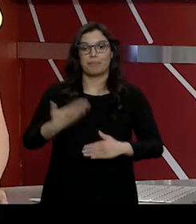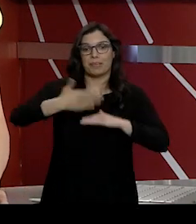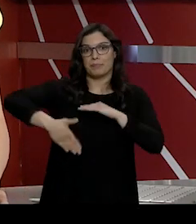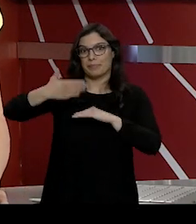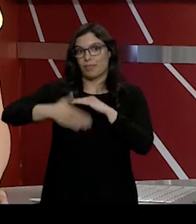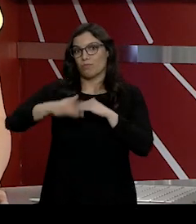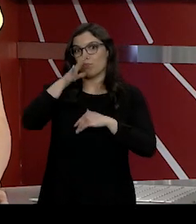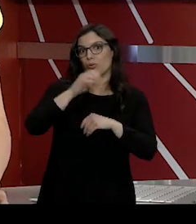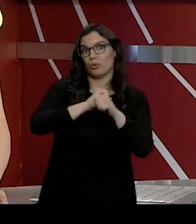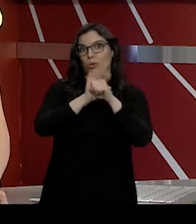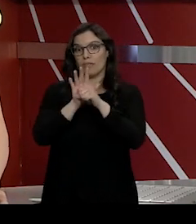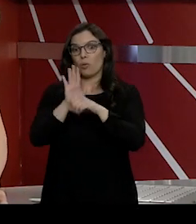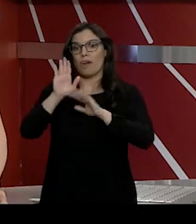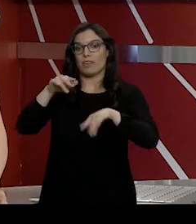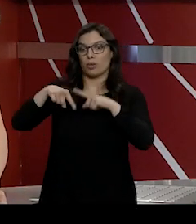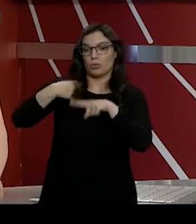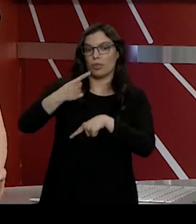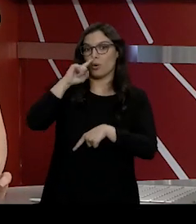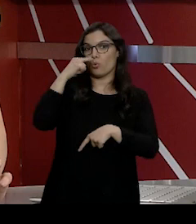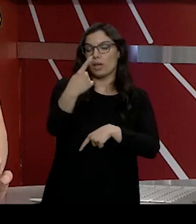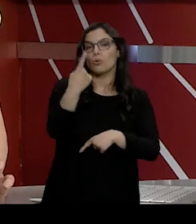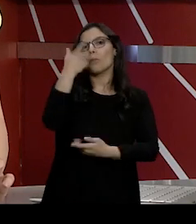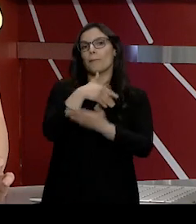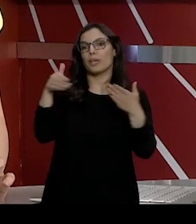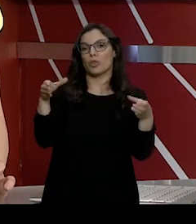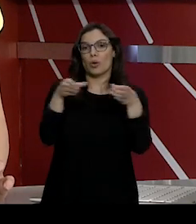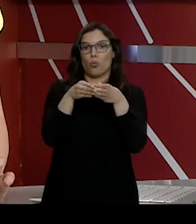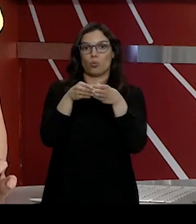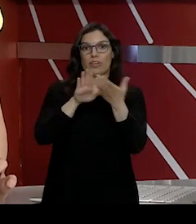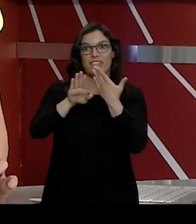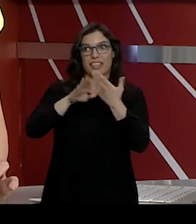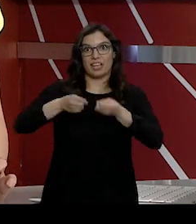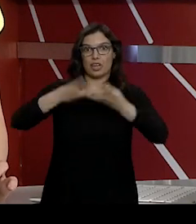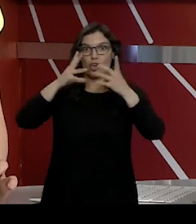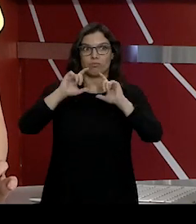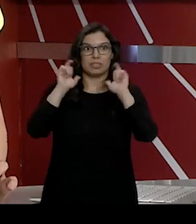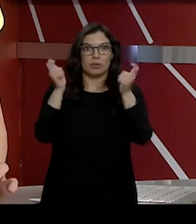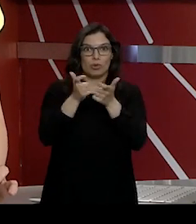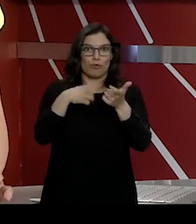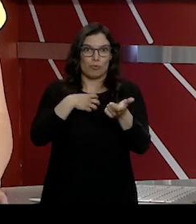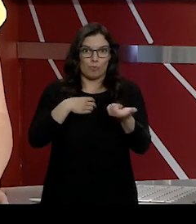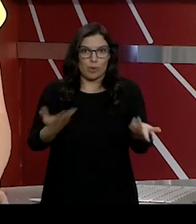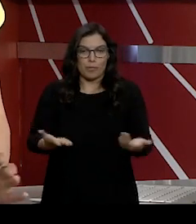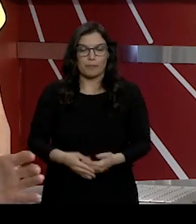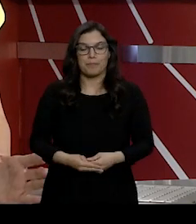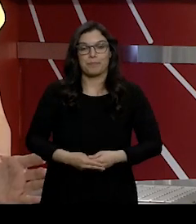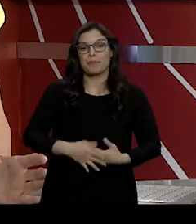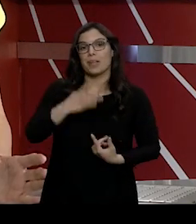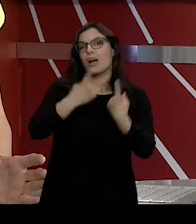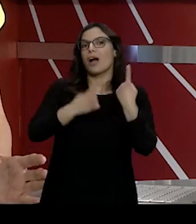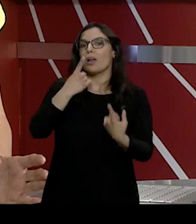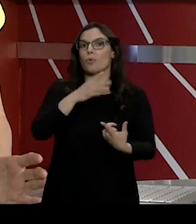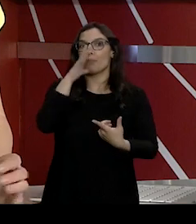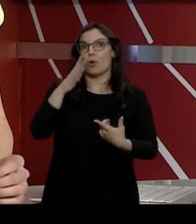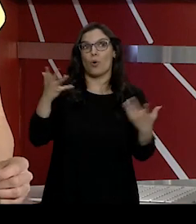limitaciones por la pandemia han provocado que en el último año 1 millón de juntas vecinales no hayan podido celebrarse en nuestro país. En algunos casos por